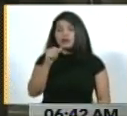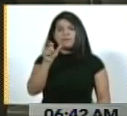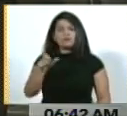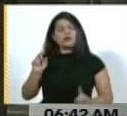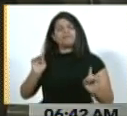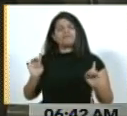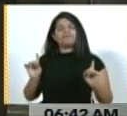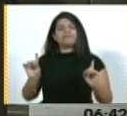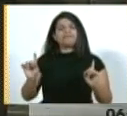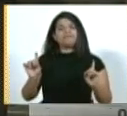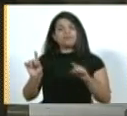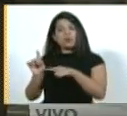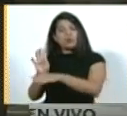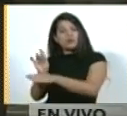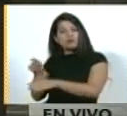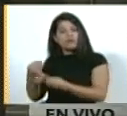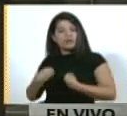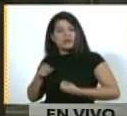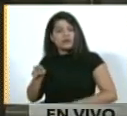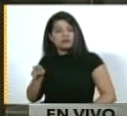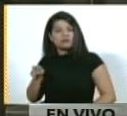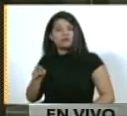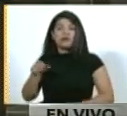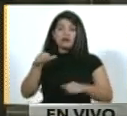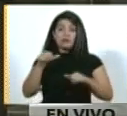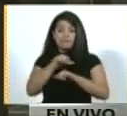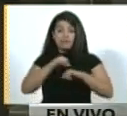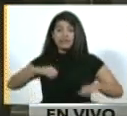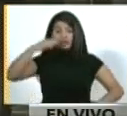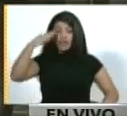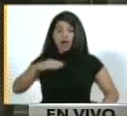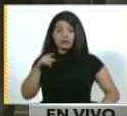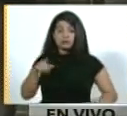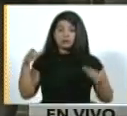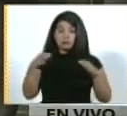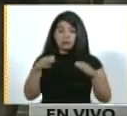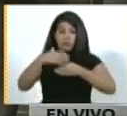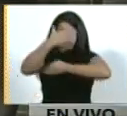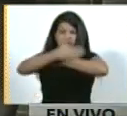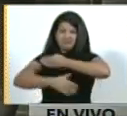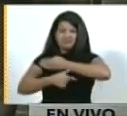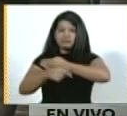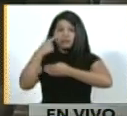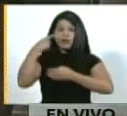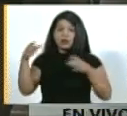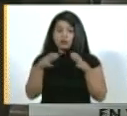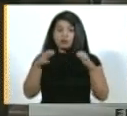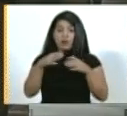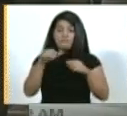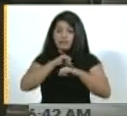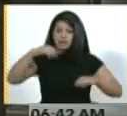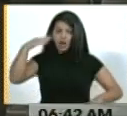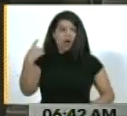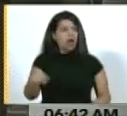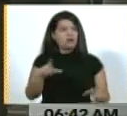incluso. Y la Guardia Nacional, como un componente de la Fuerza Armada Nacional Bolivariana, estará